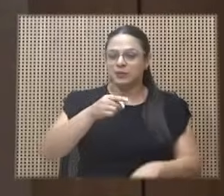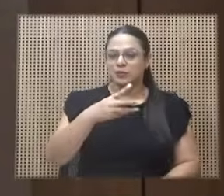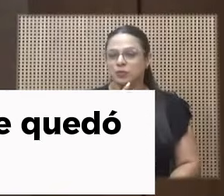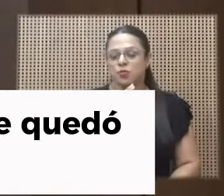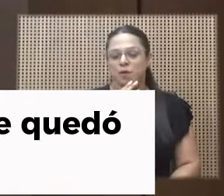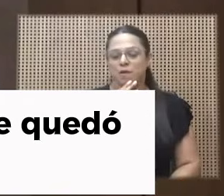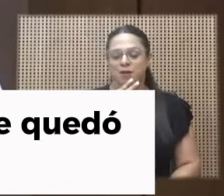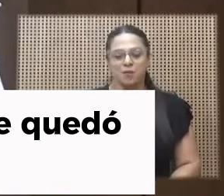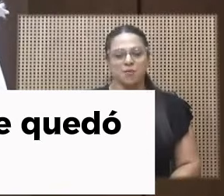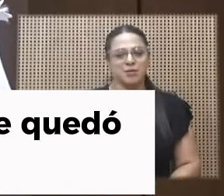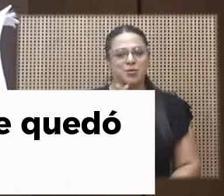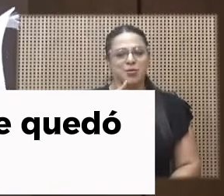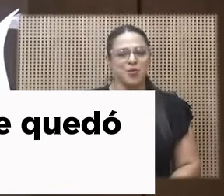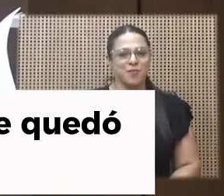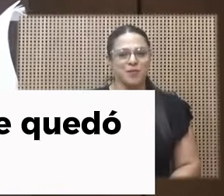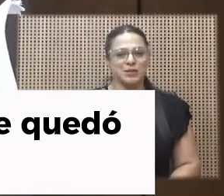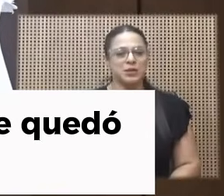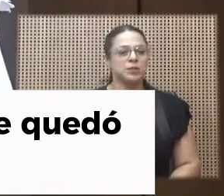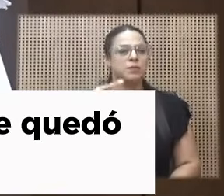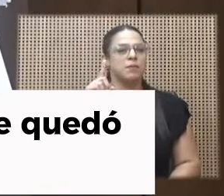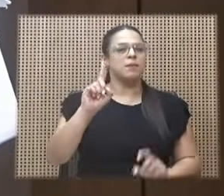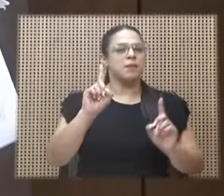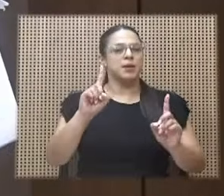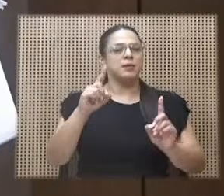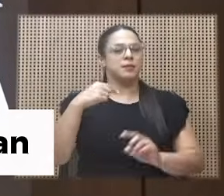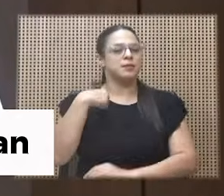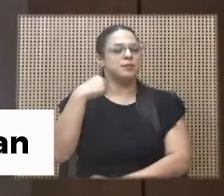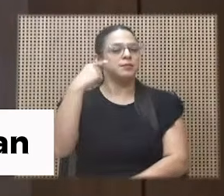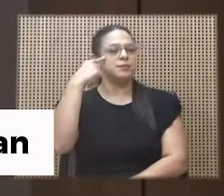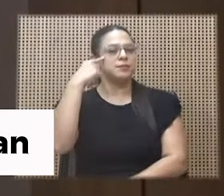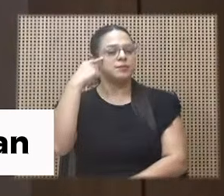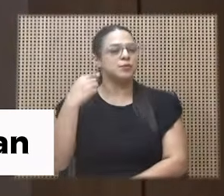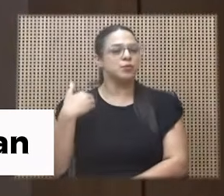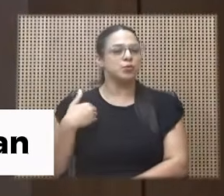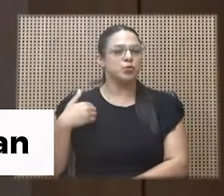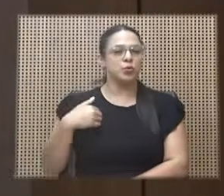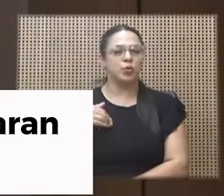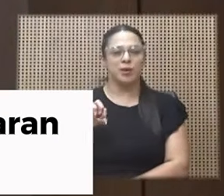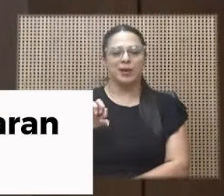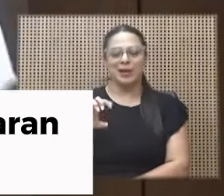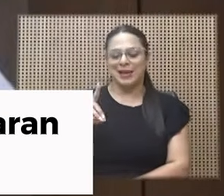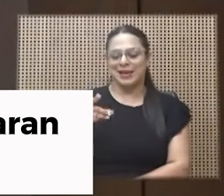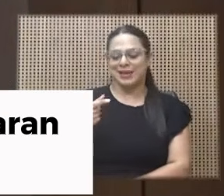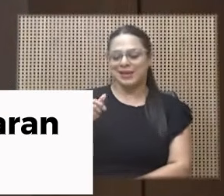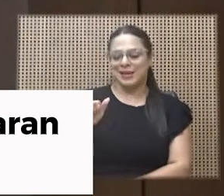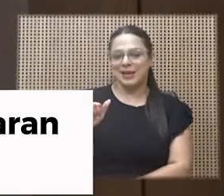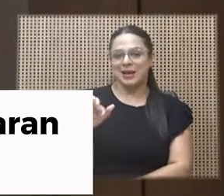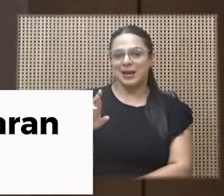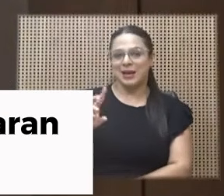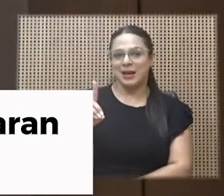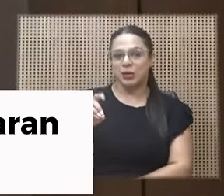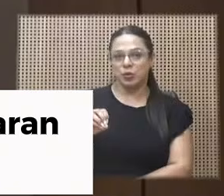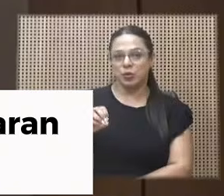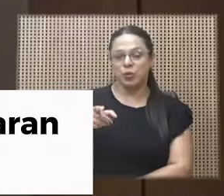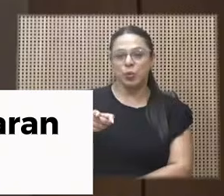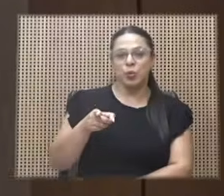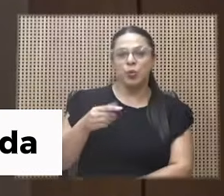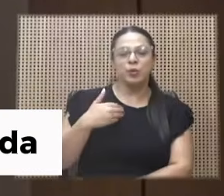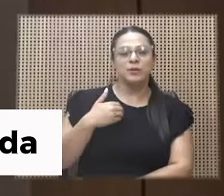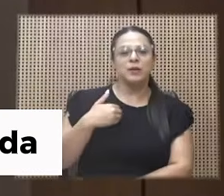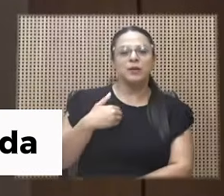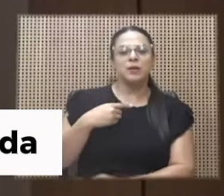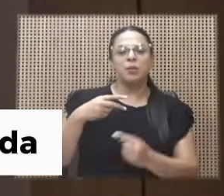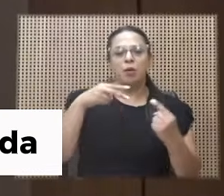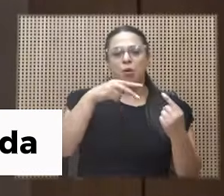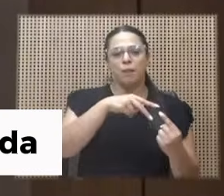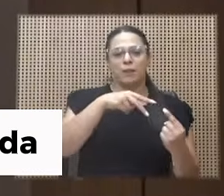mis colegas, pero me pareció que don Edgardo se me quedó una. Don Edgardo dice que se quedaban por fuera la posibilidad de que entraran cooperativas y